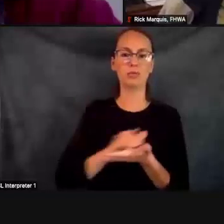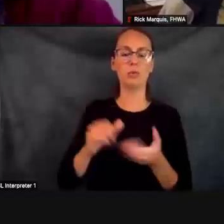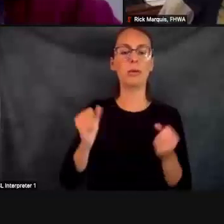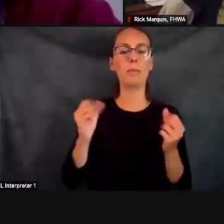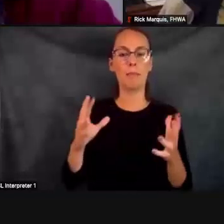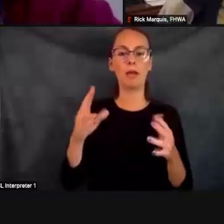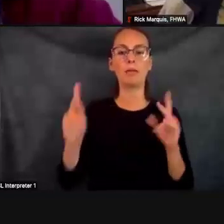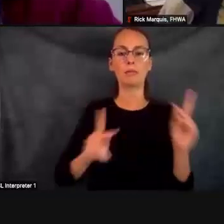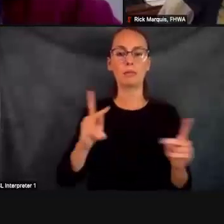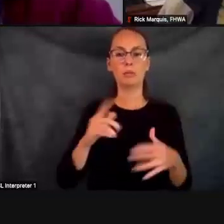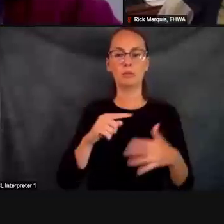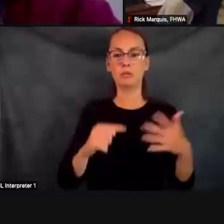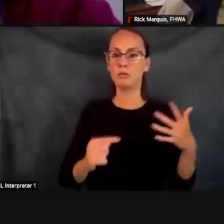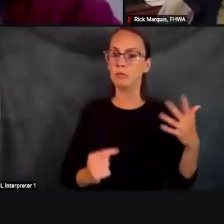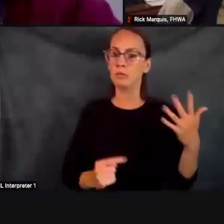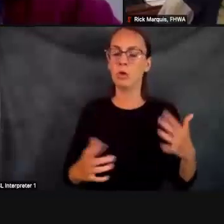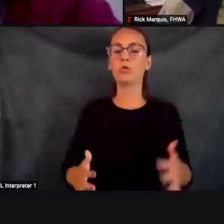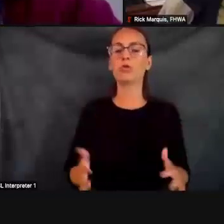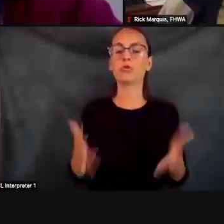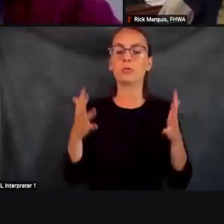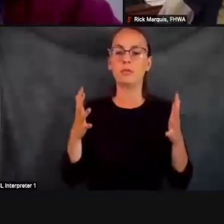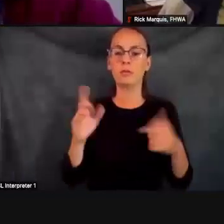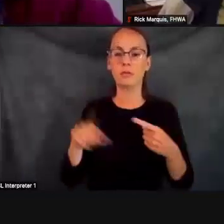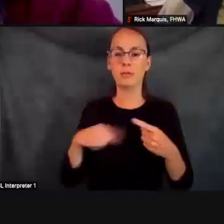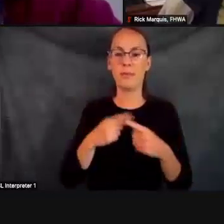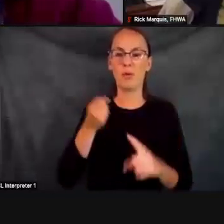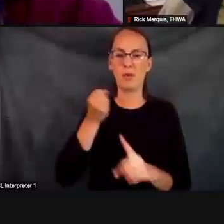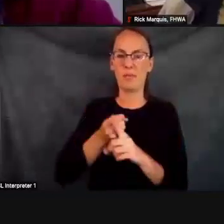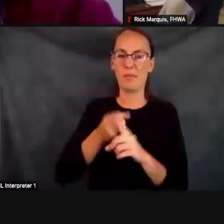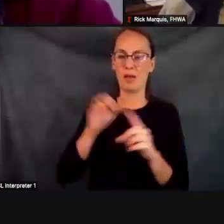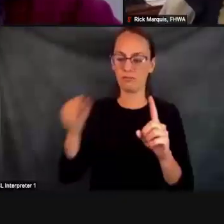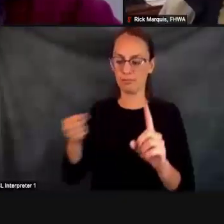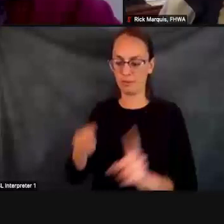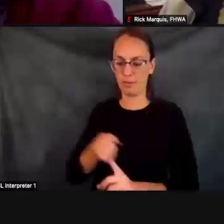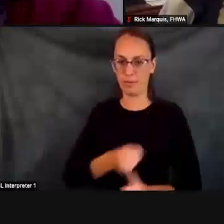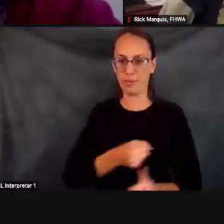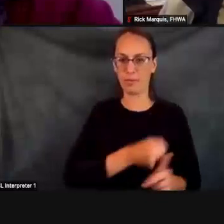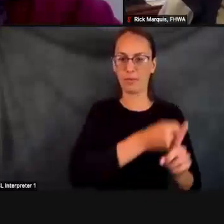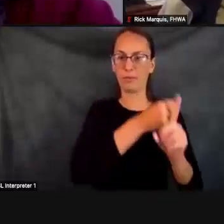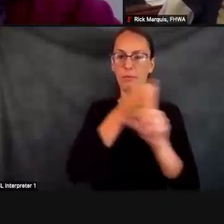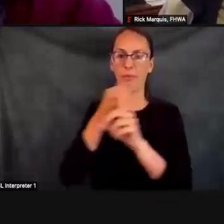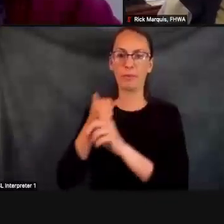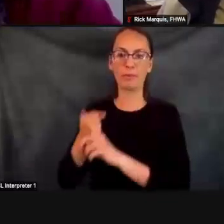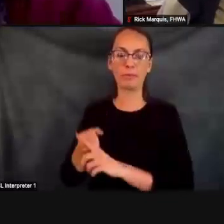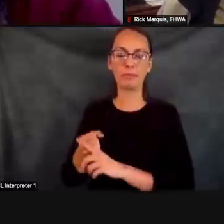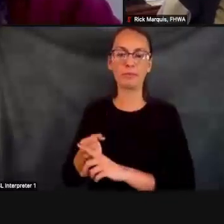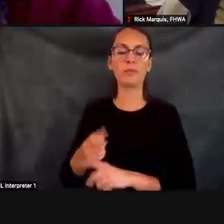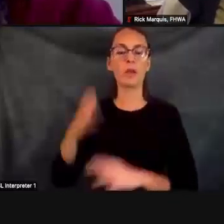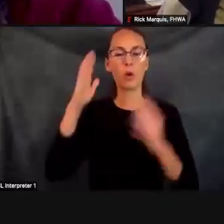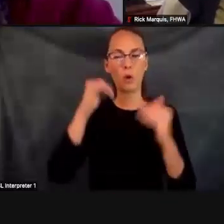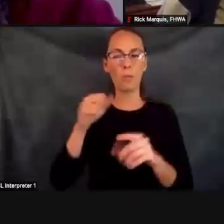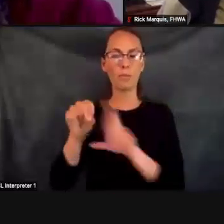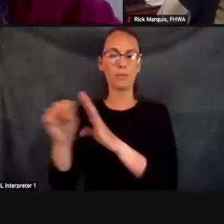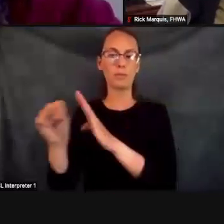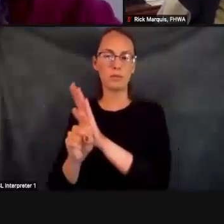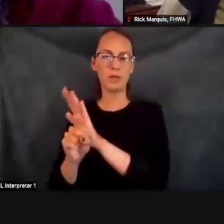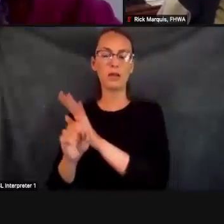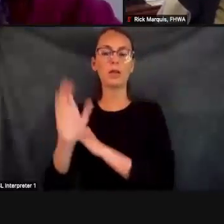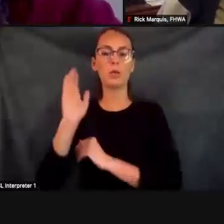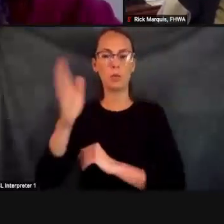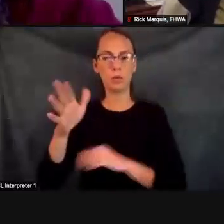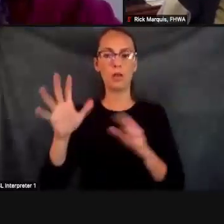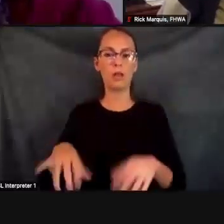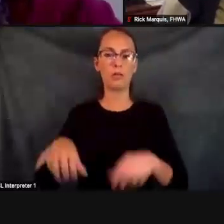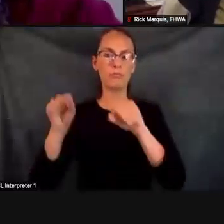Central y estamos sintiéndonos muy nerviosos sobre esos aspectos. Espero que el Estado pueda